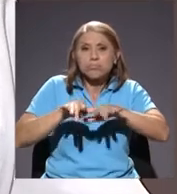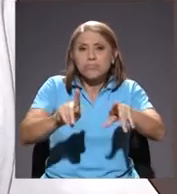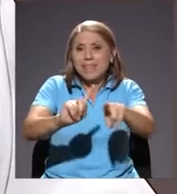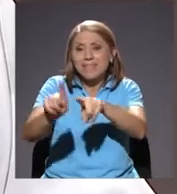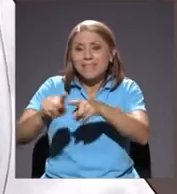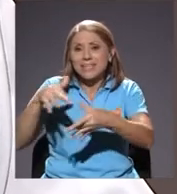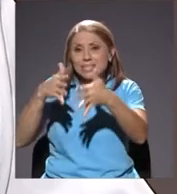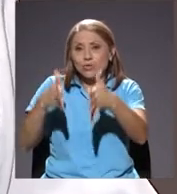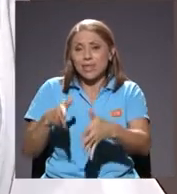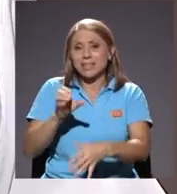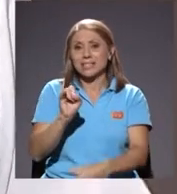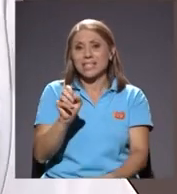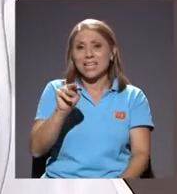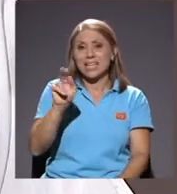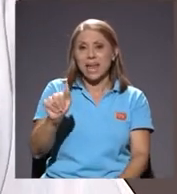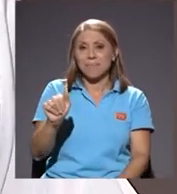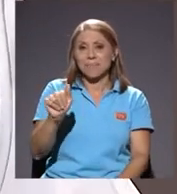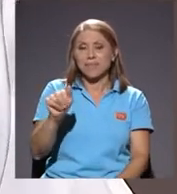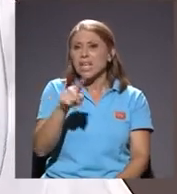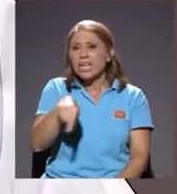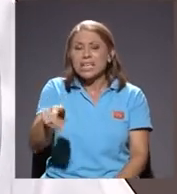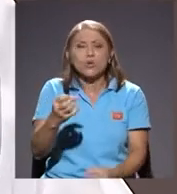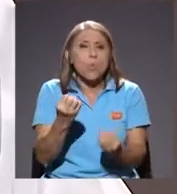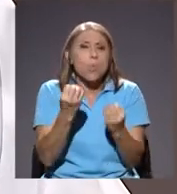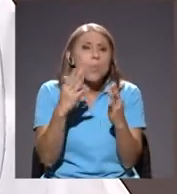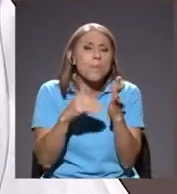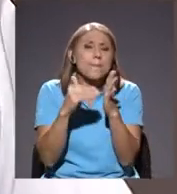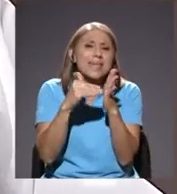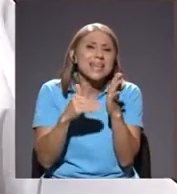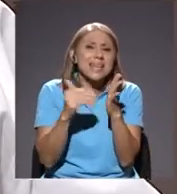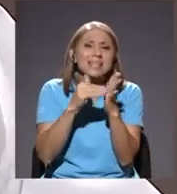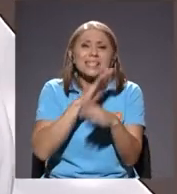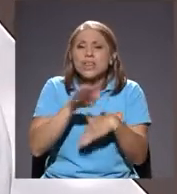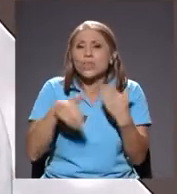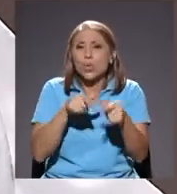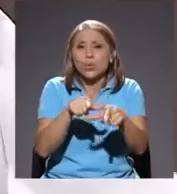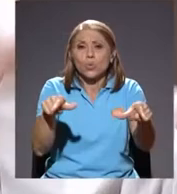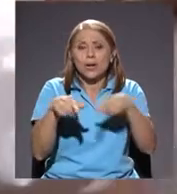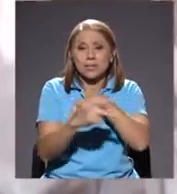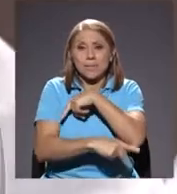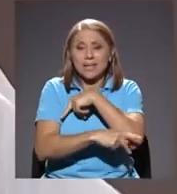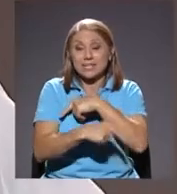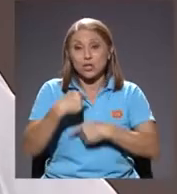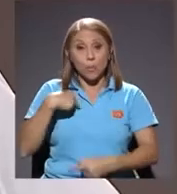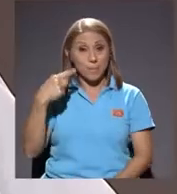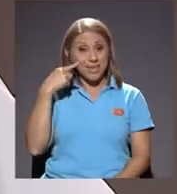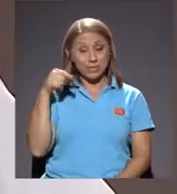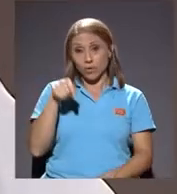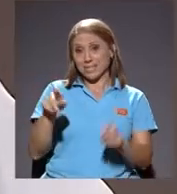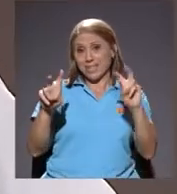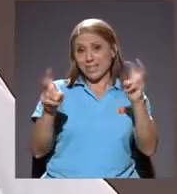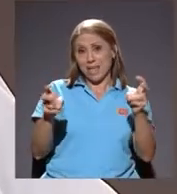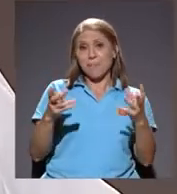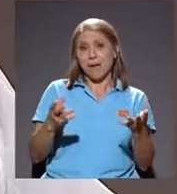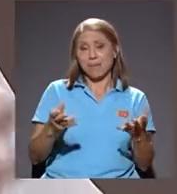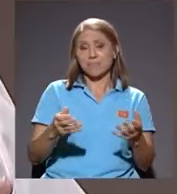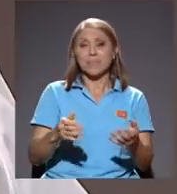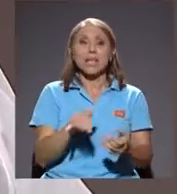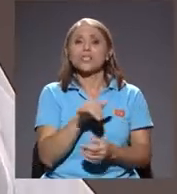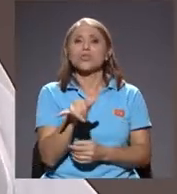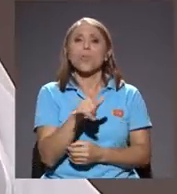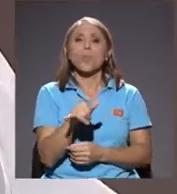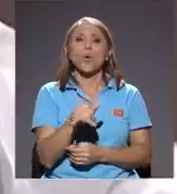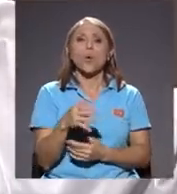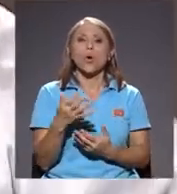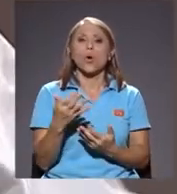del país verdad entonces yo pienso que este tema que es como la estructura digamos la discusión esa cara que plantea